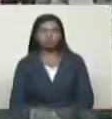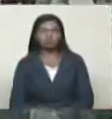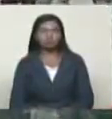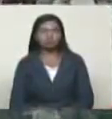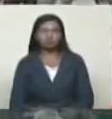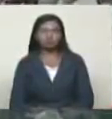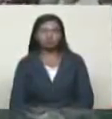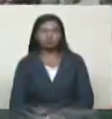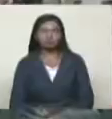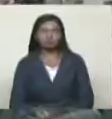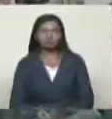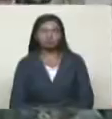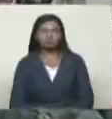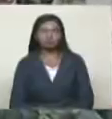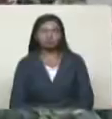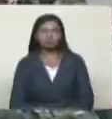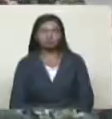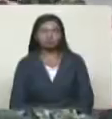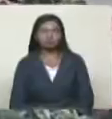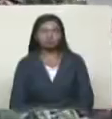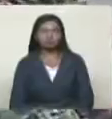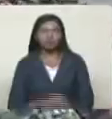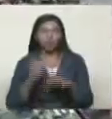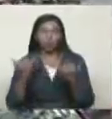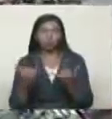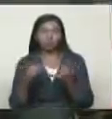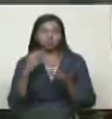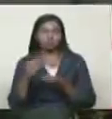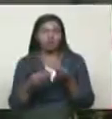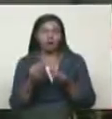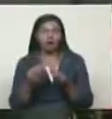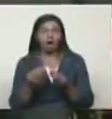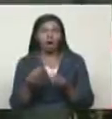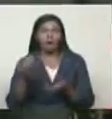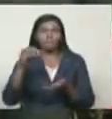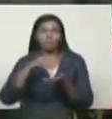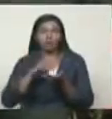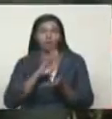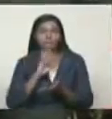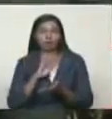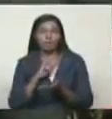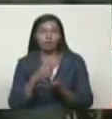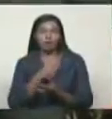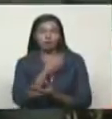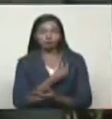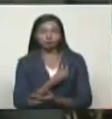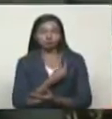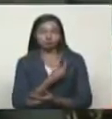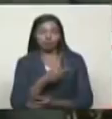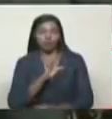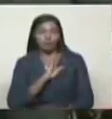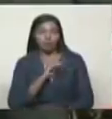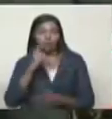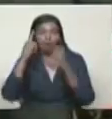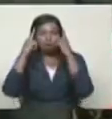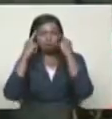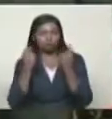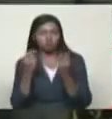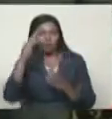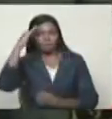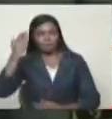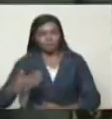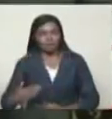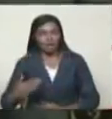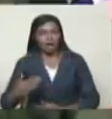Procede en este momento el acto de condecoraciones, imposición de condecoraciones a profesionales